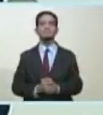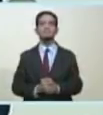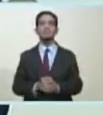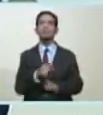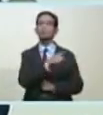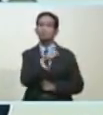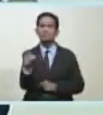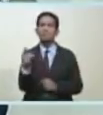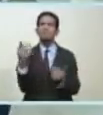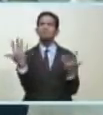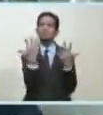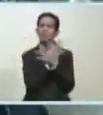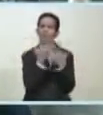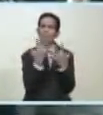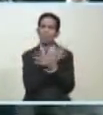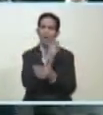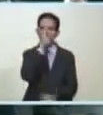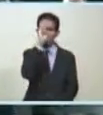le queda duda?